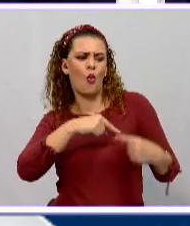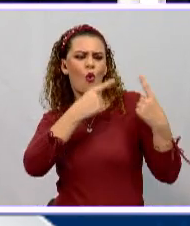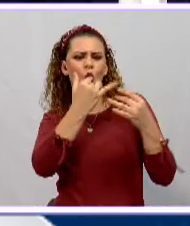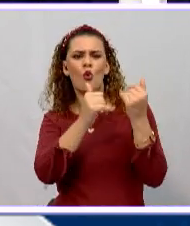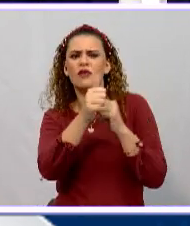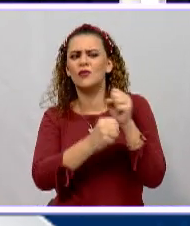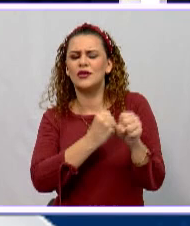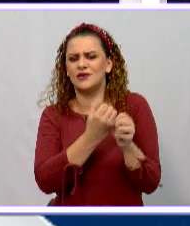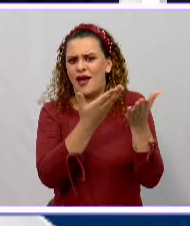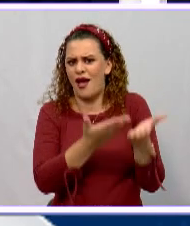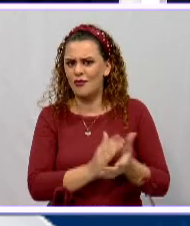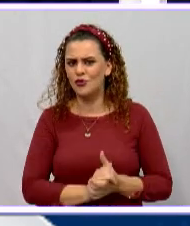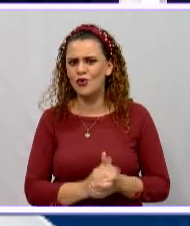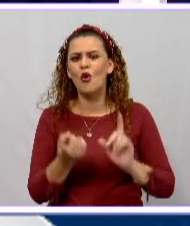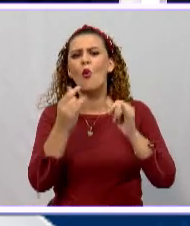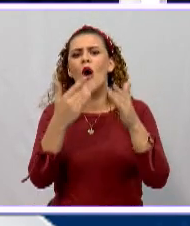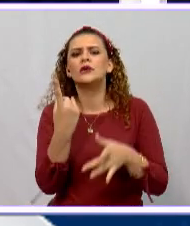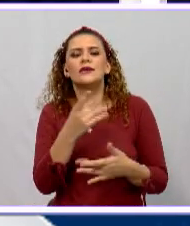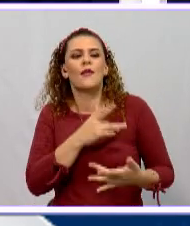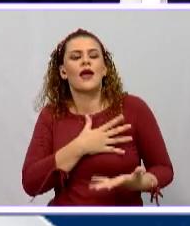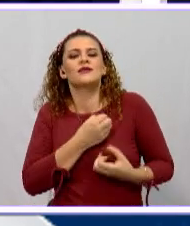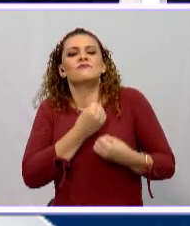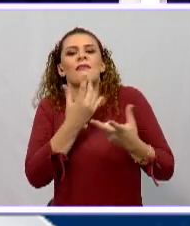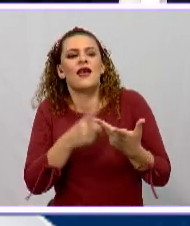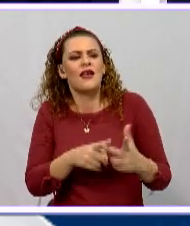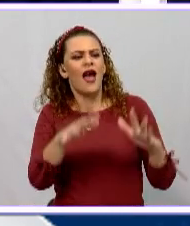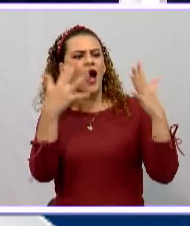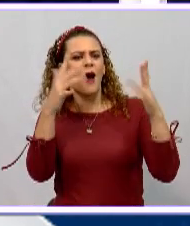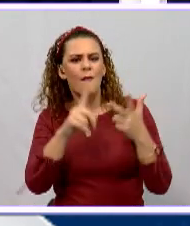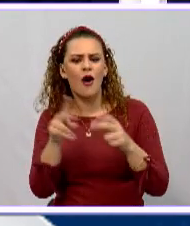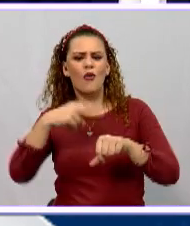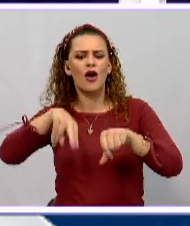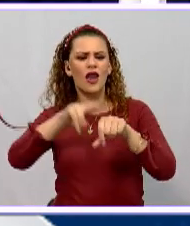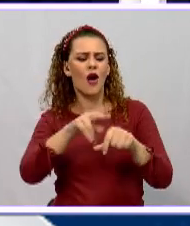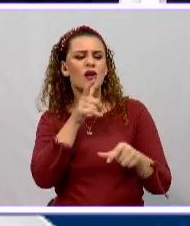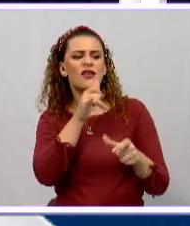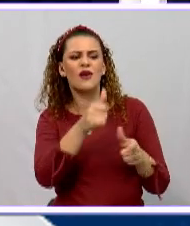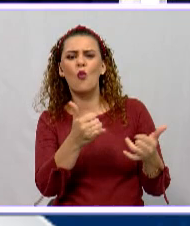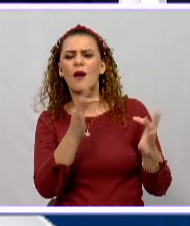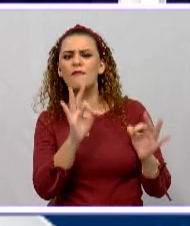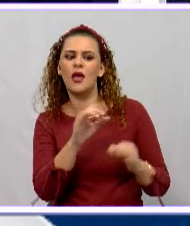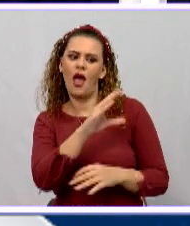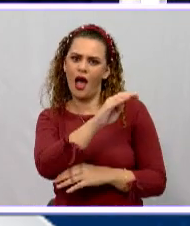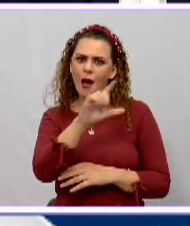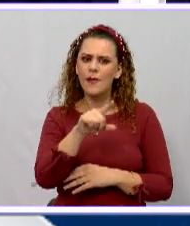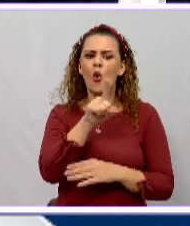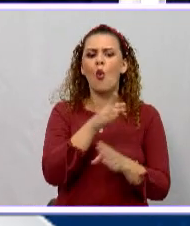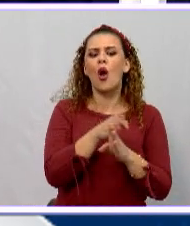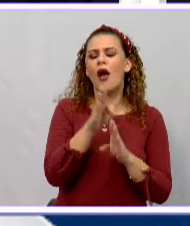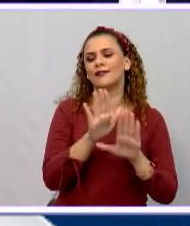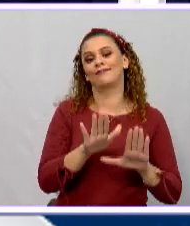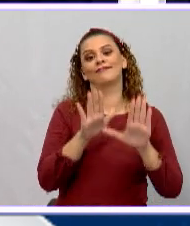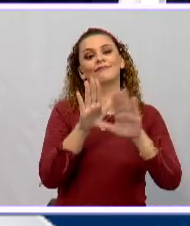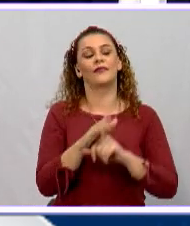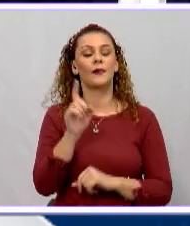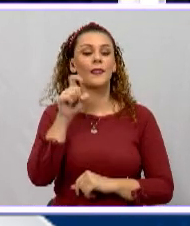años o sea cuál es el jugador que siempre inspira que aplaude el que usted saque en el nacional siempre juega bien eso del Campbell con una carrera además espectacular